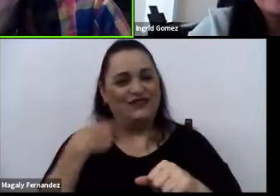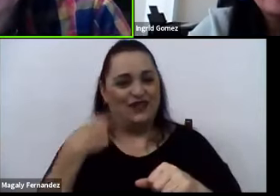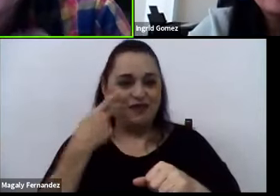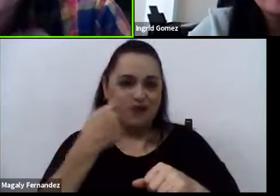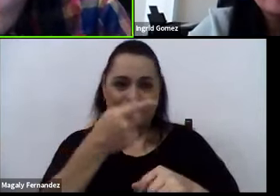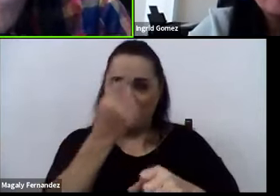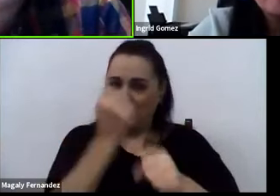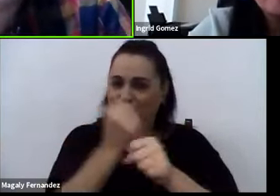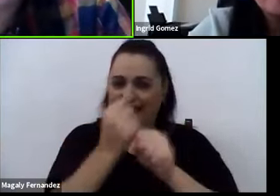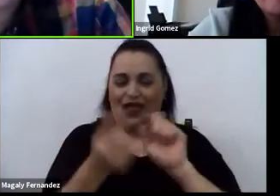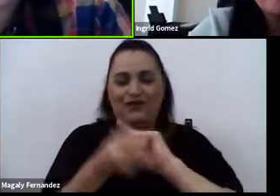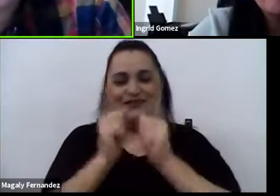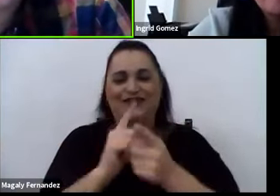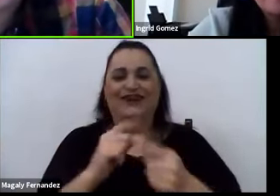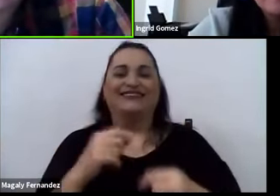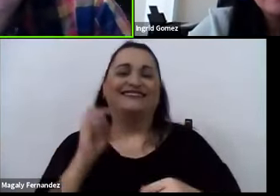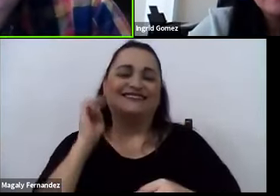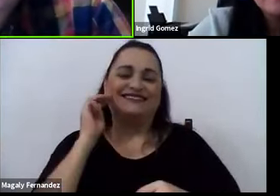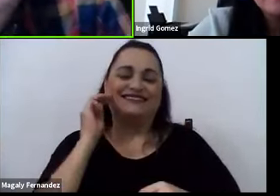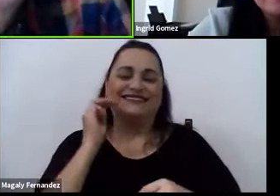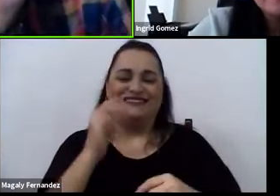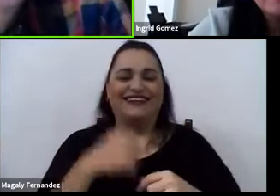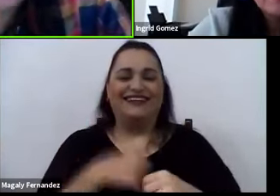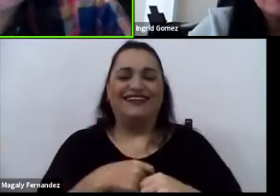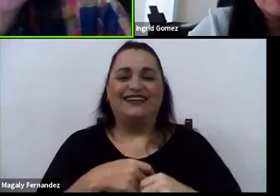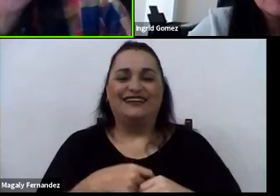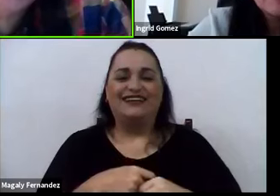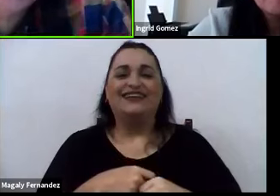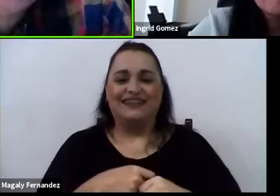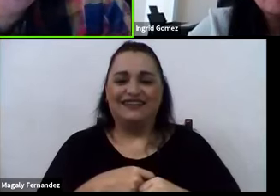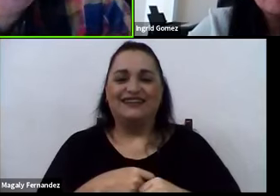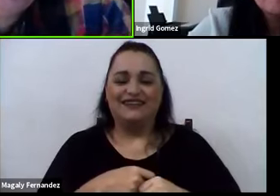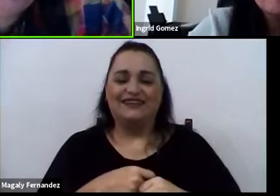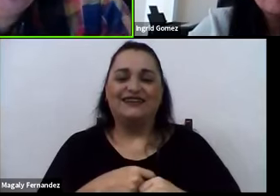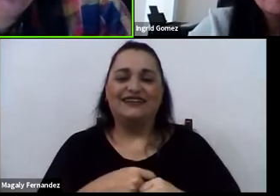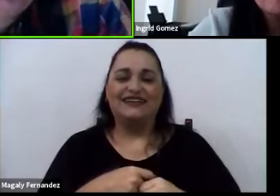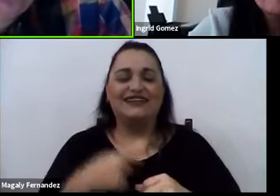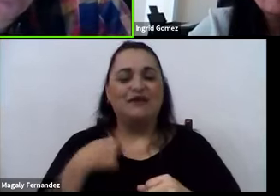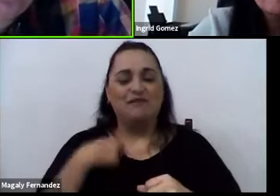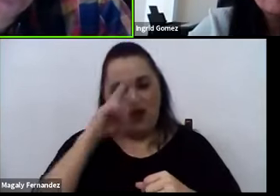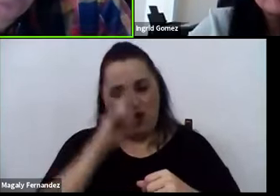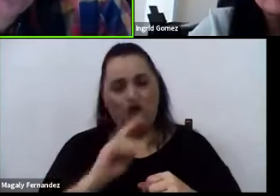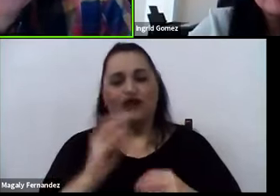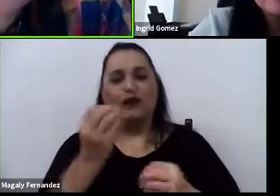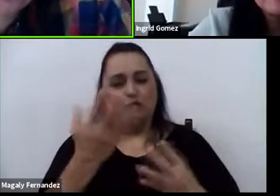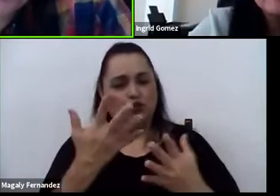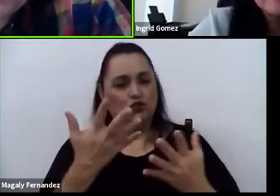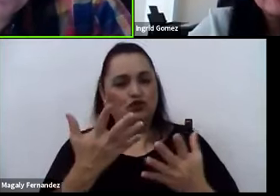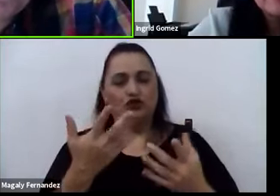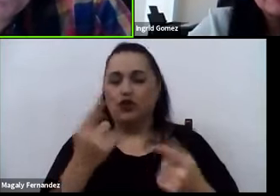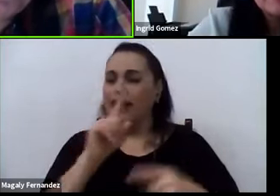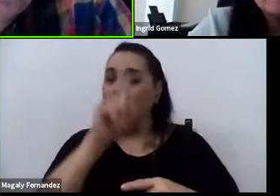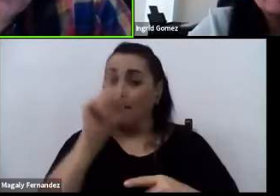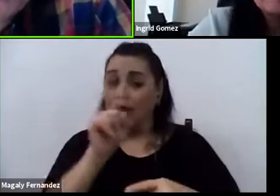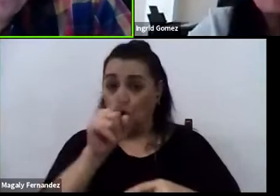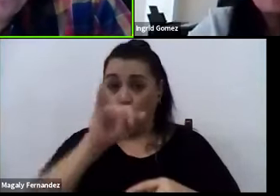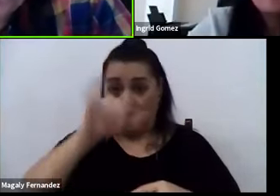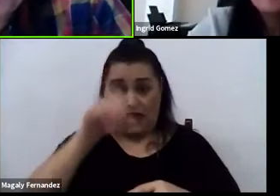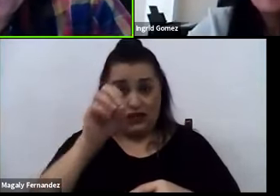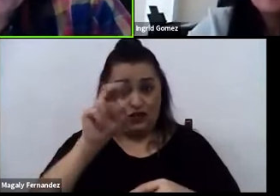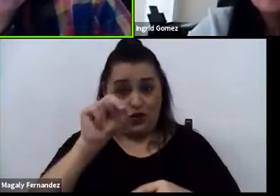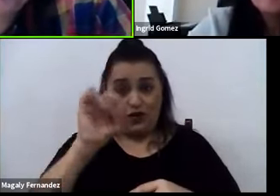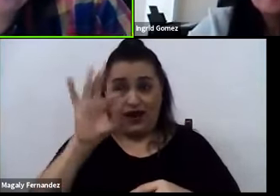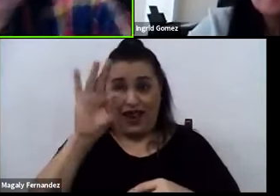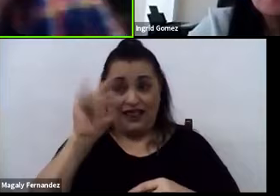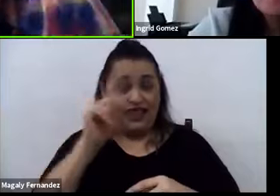tu traducción. De verdad me honra mucho. Y la pregunta de Jonathan es